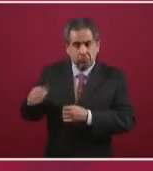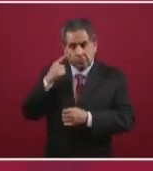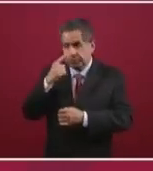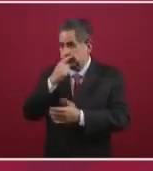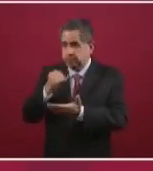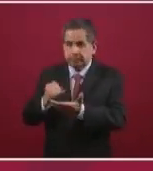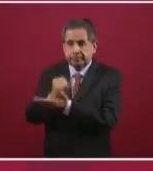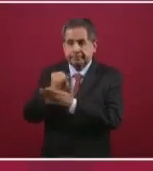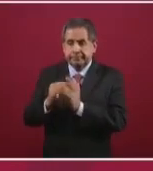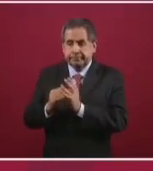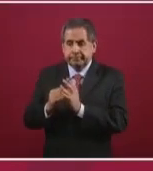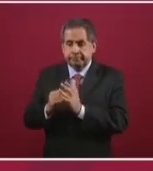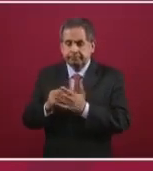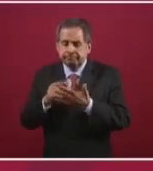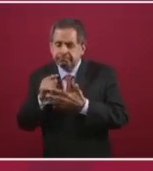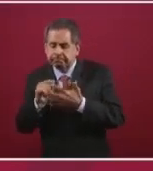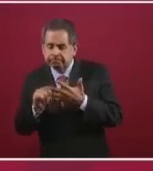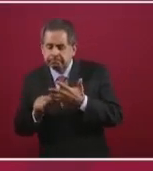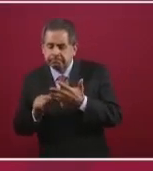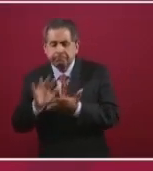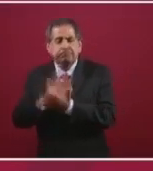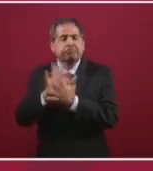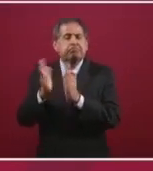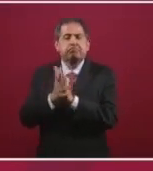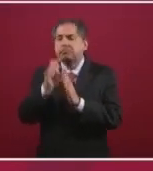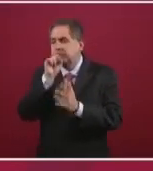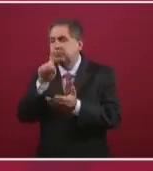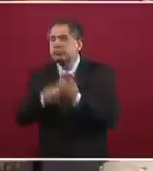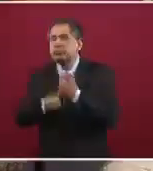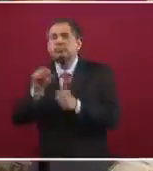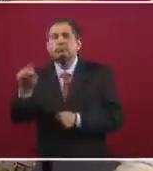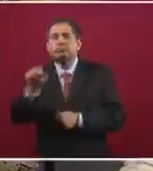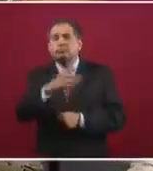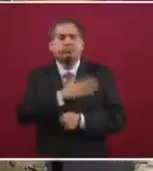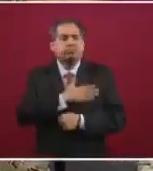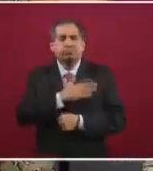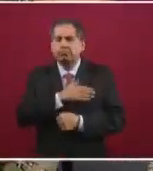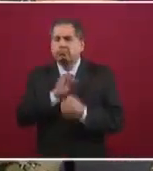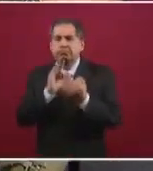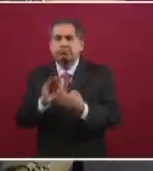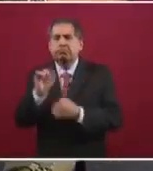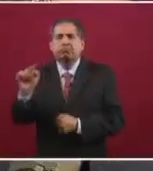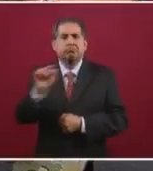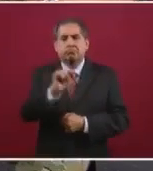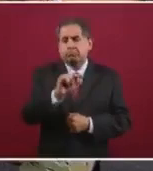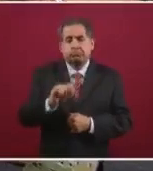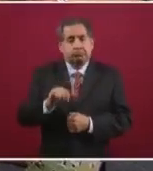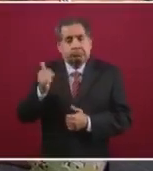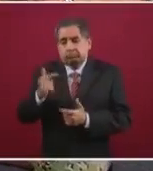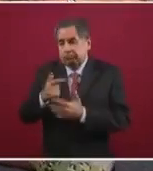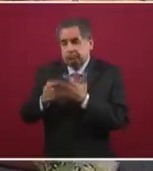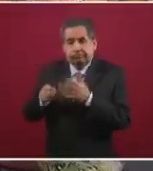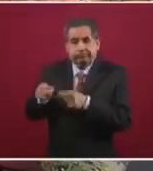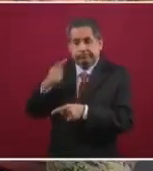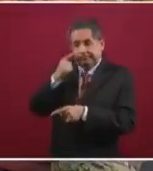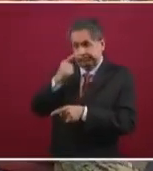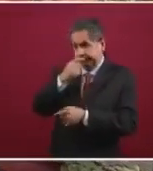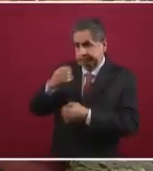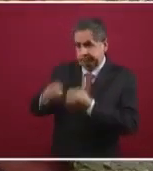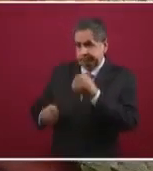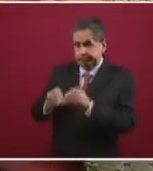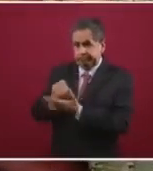decidir si existen implicados, si hay que llamar a declarar a otras